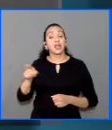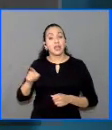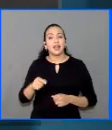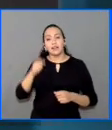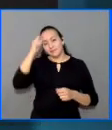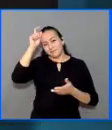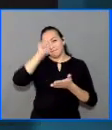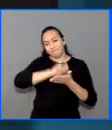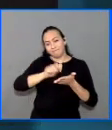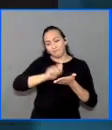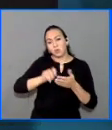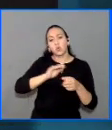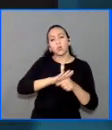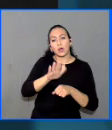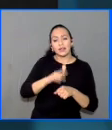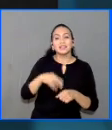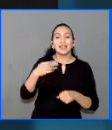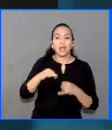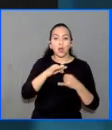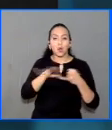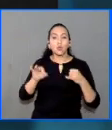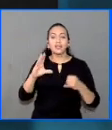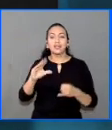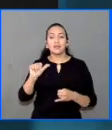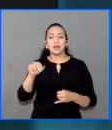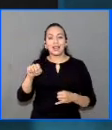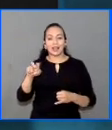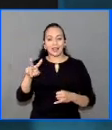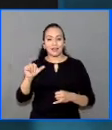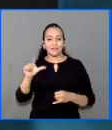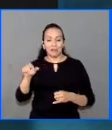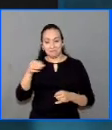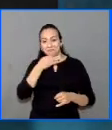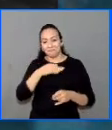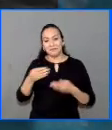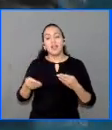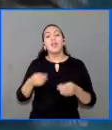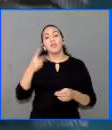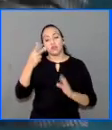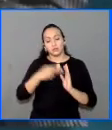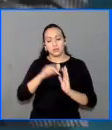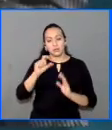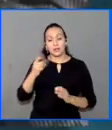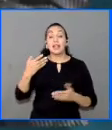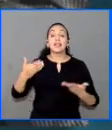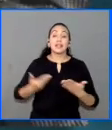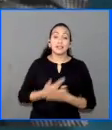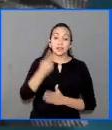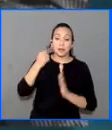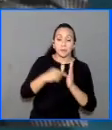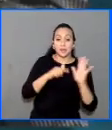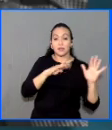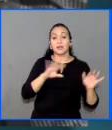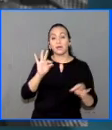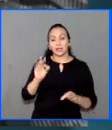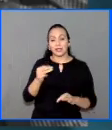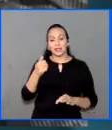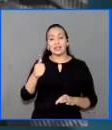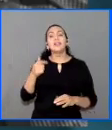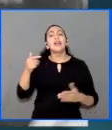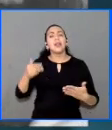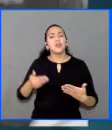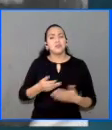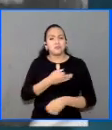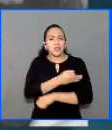último carnaval en 2023. Lara Zavala nació en 1946 en el seno de una familia dedicada al arte y la